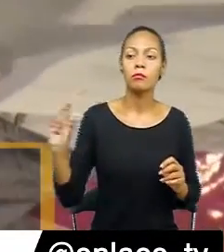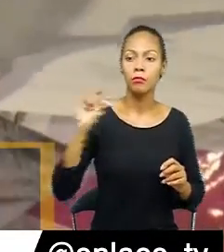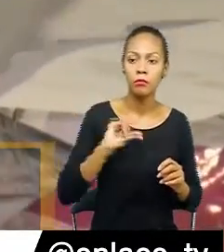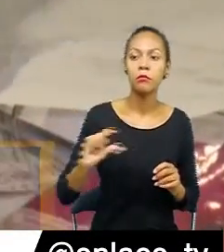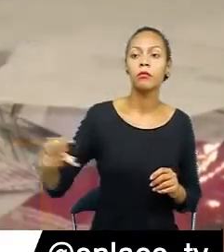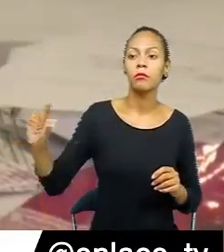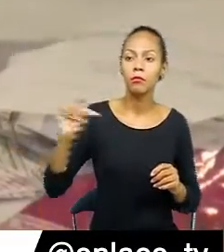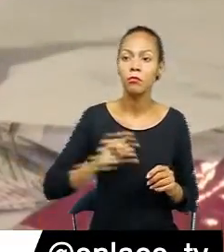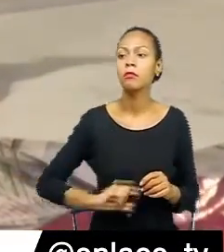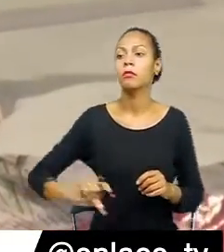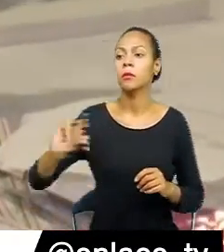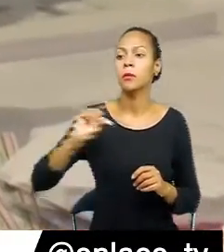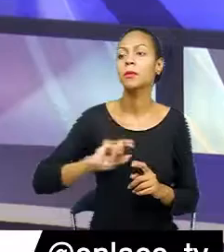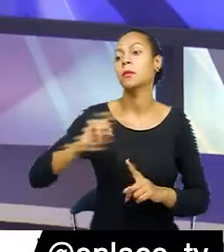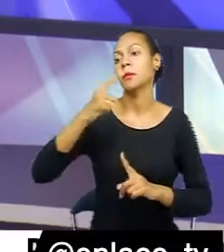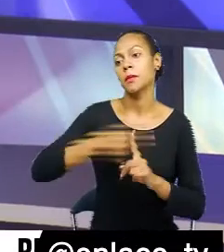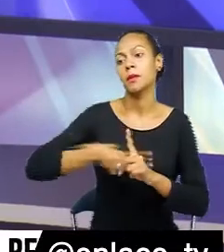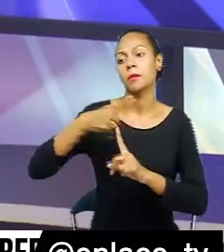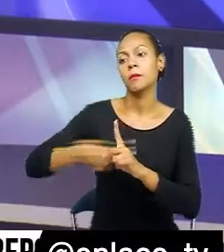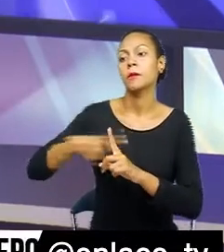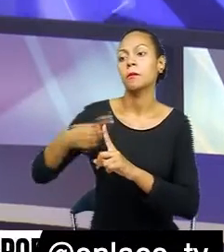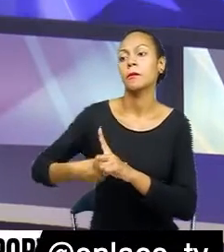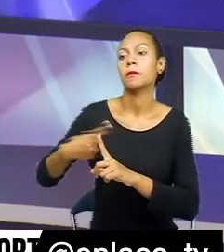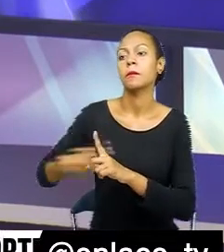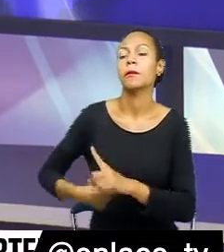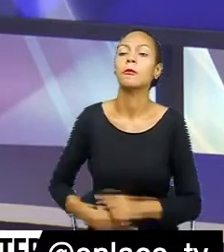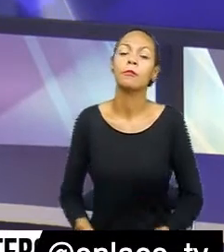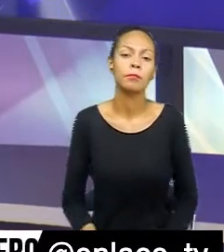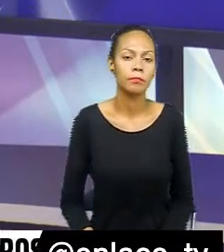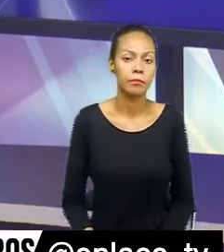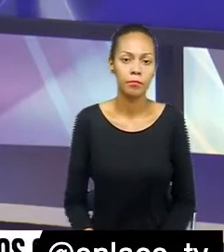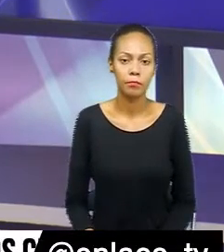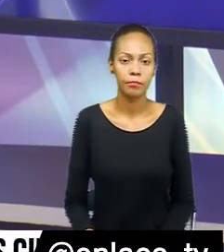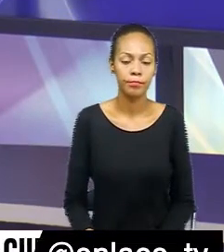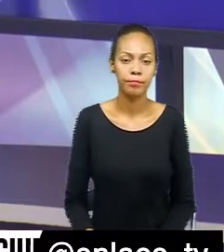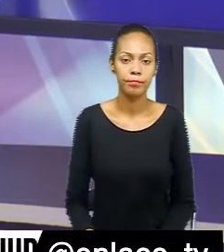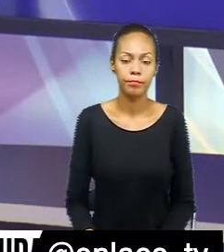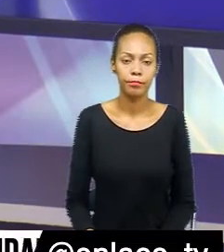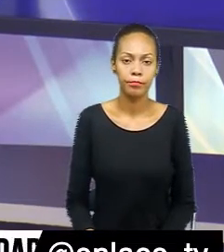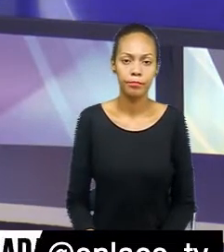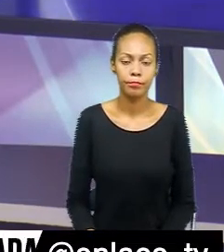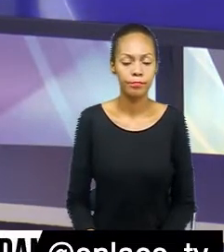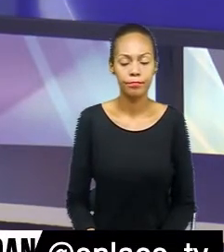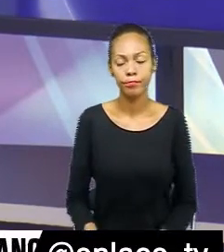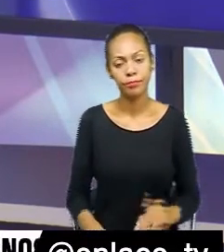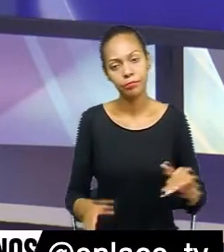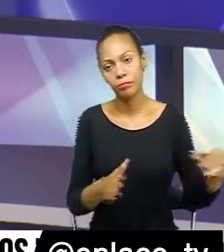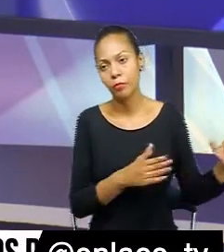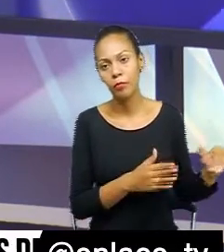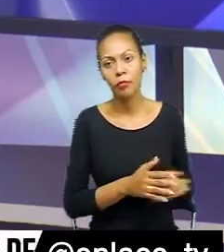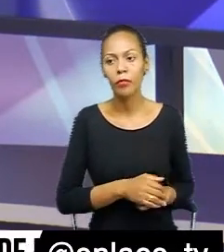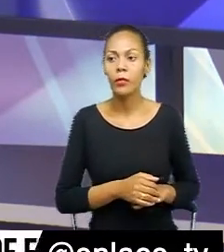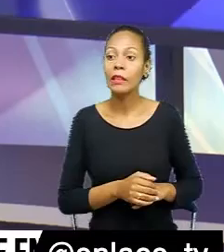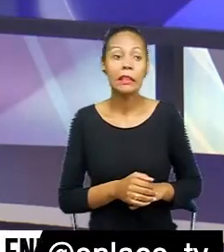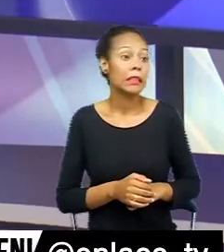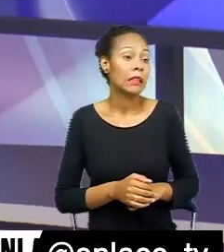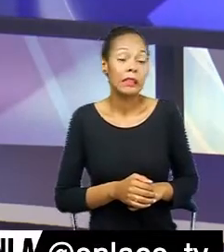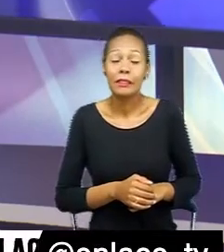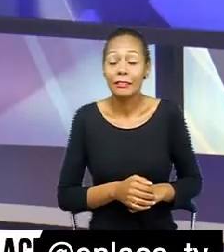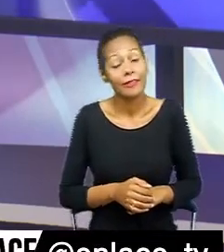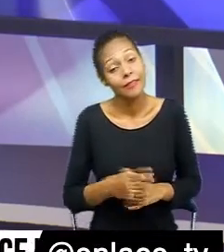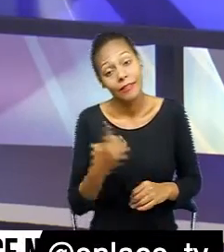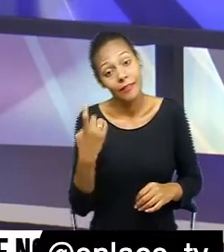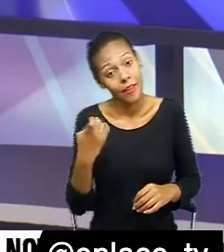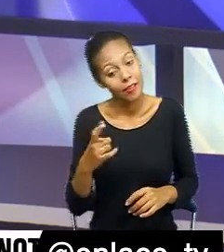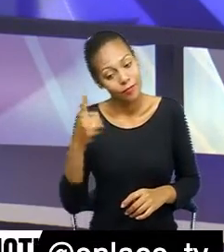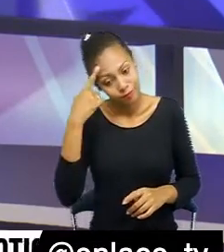mensuales vigentes. Y más imprudencias en las vías, así como denuncias de daños, entre otras situaciones, han